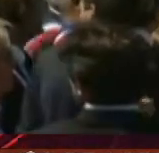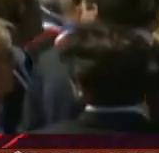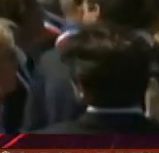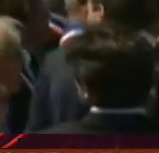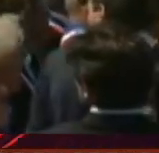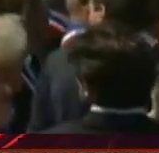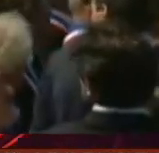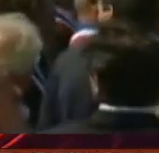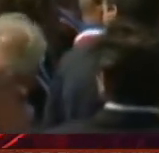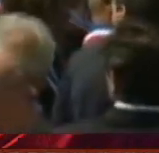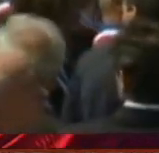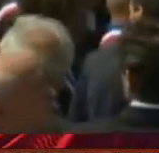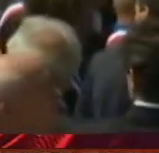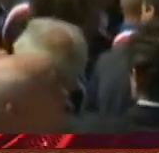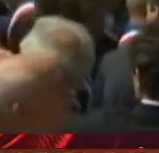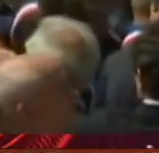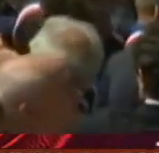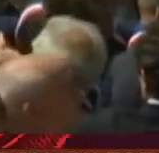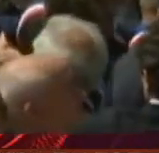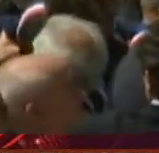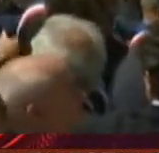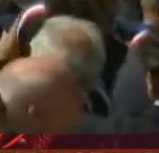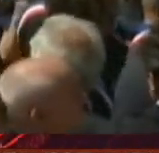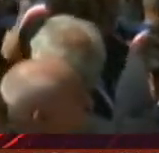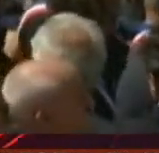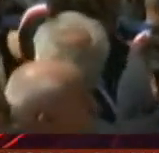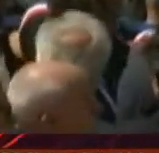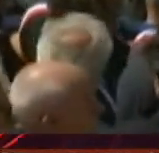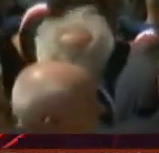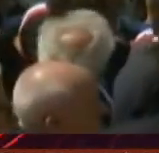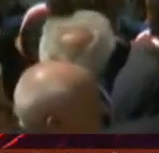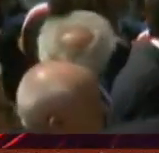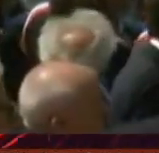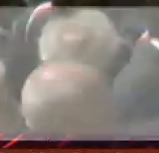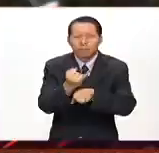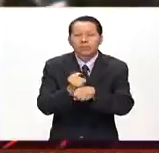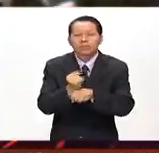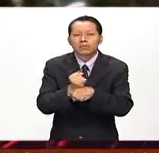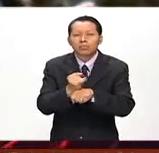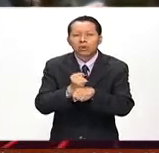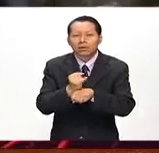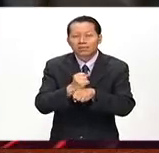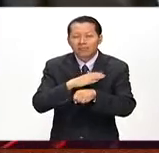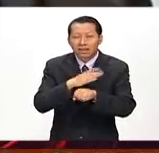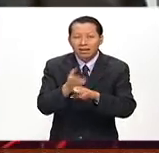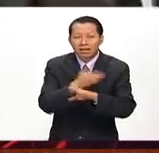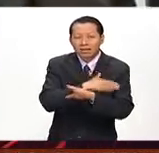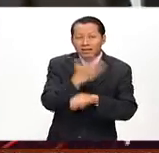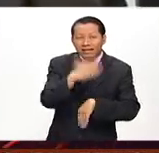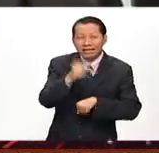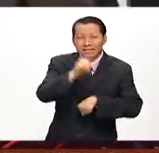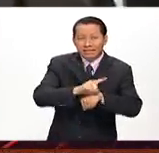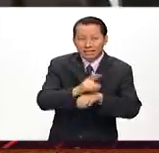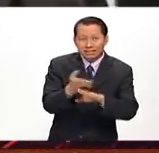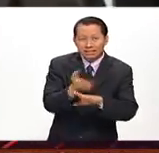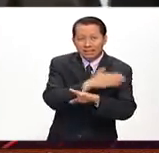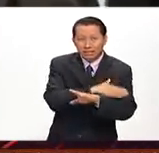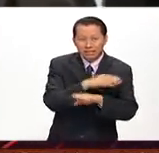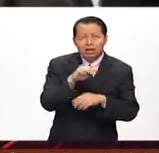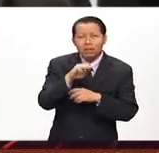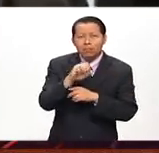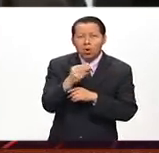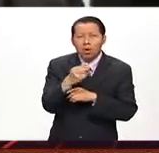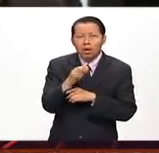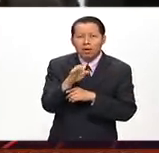ataque. De acuerdo con las primeras investigaciones, 10 días antes del atentado,